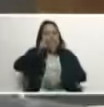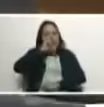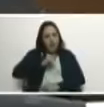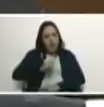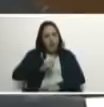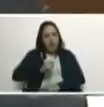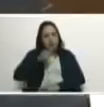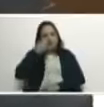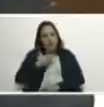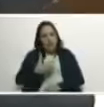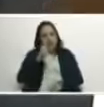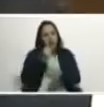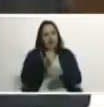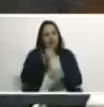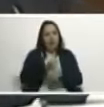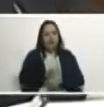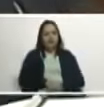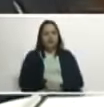cumplidos,